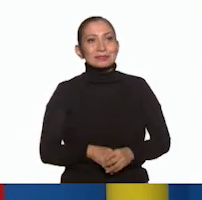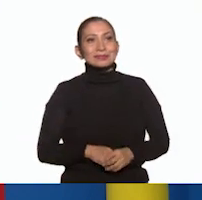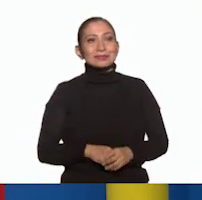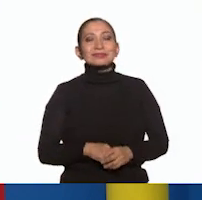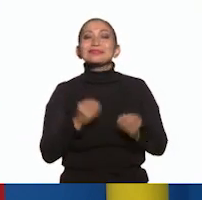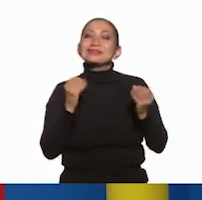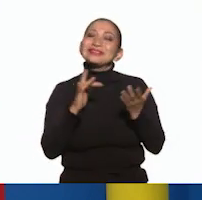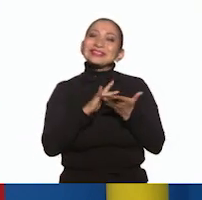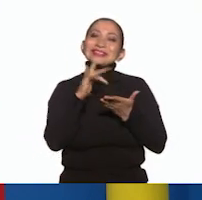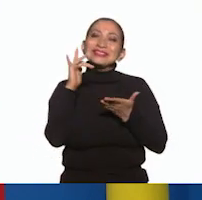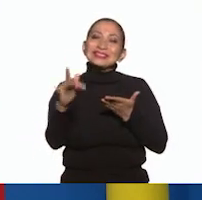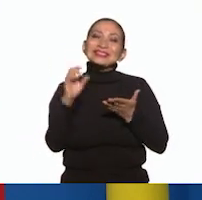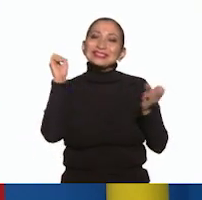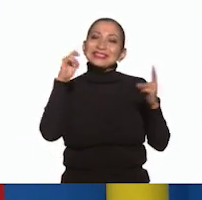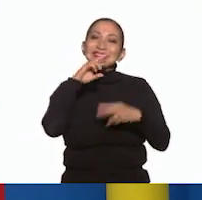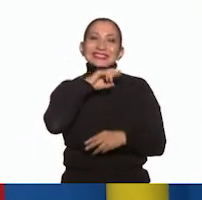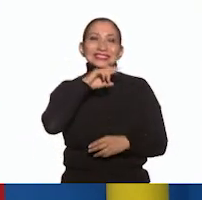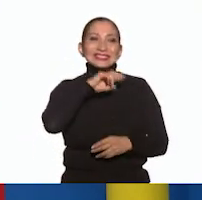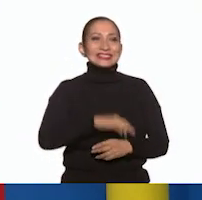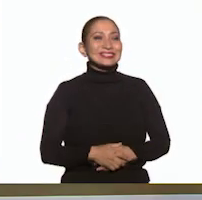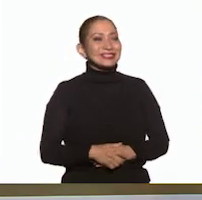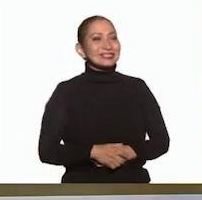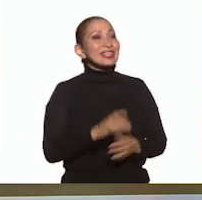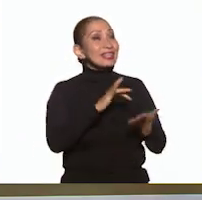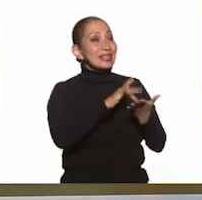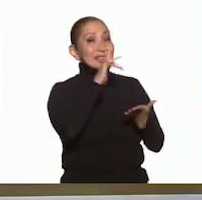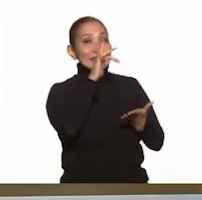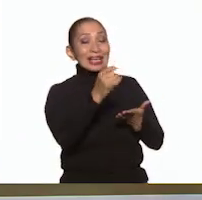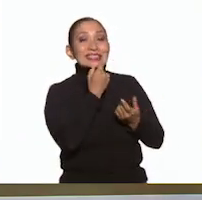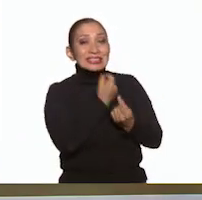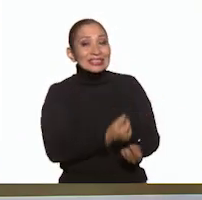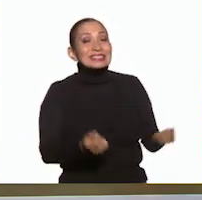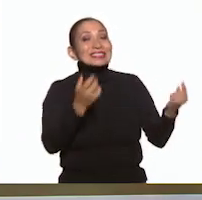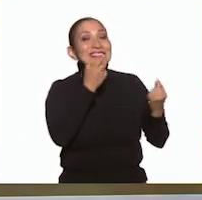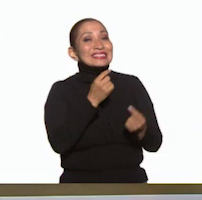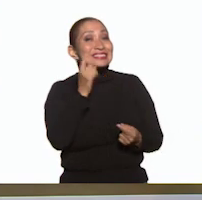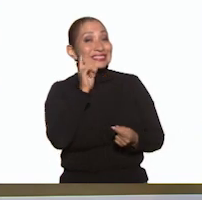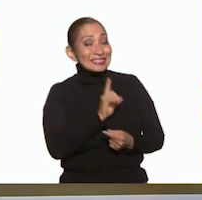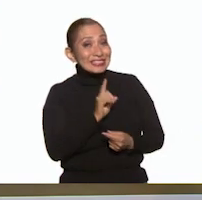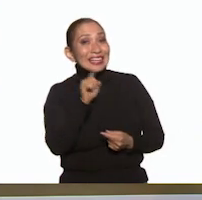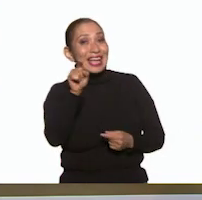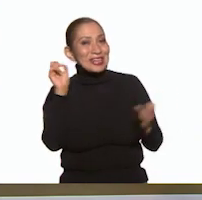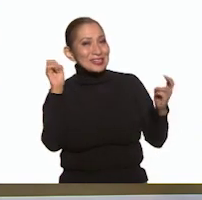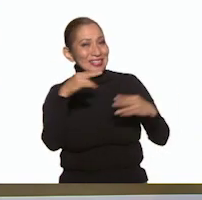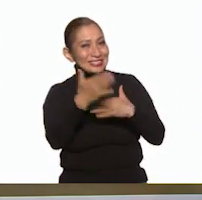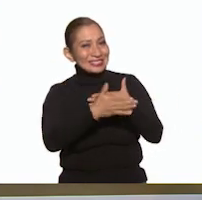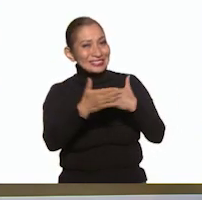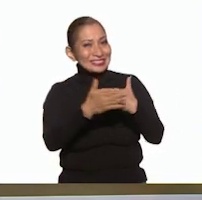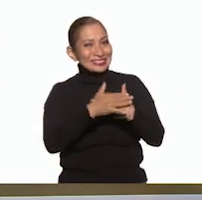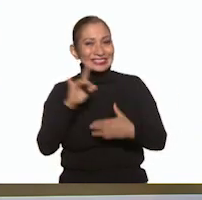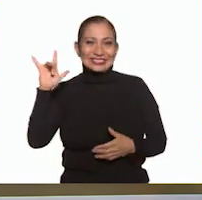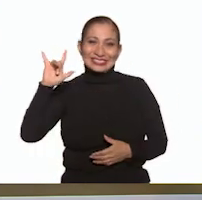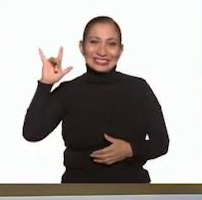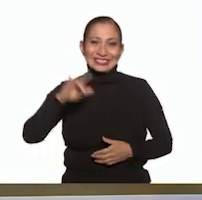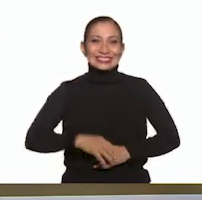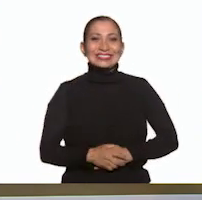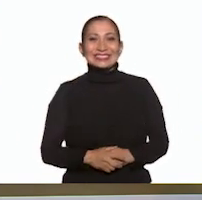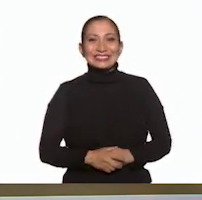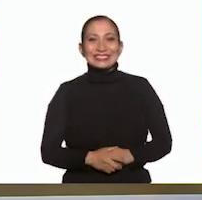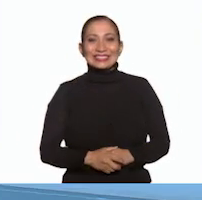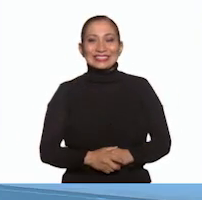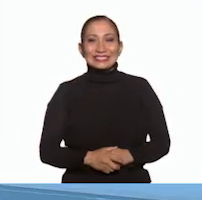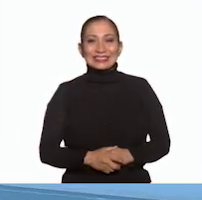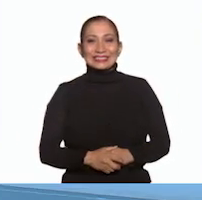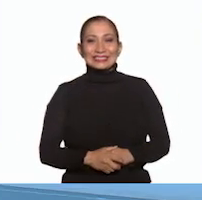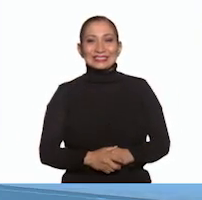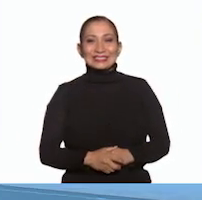Así que muchas gracias y hasta pronto. Gracias, niñas y niños, y hasta la próxima.